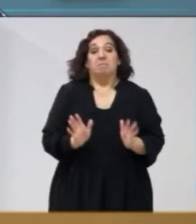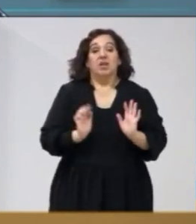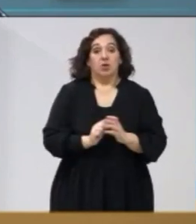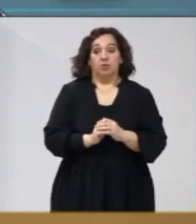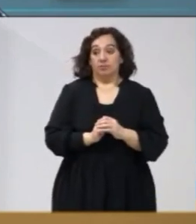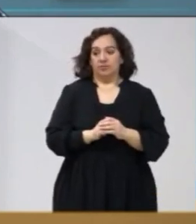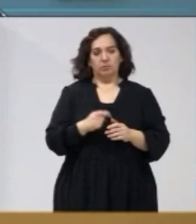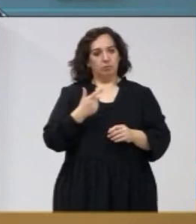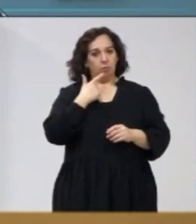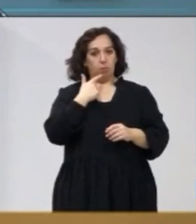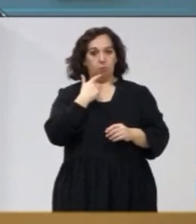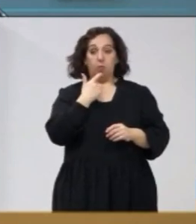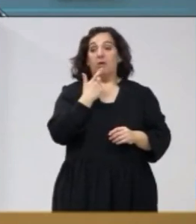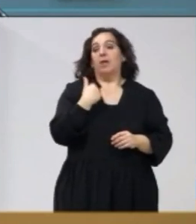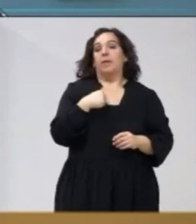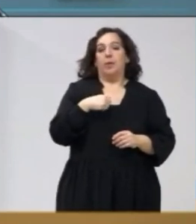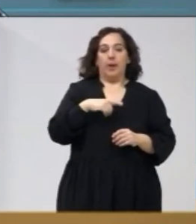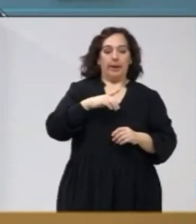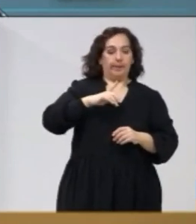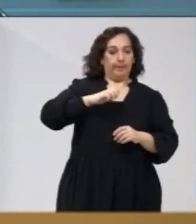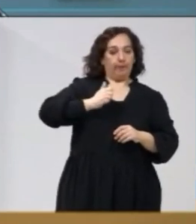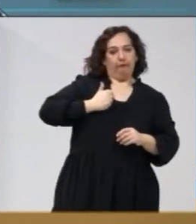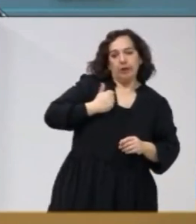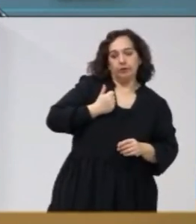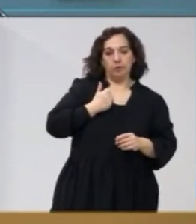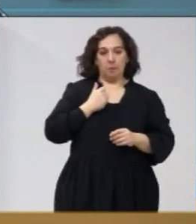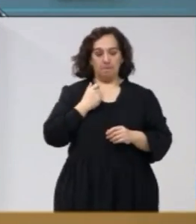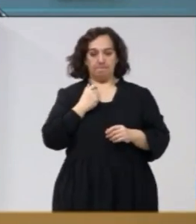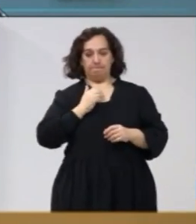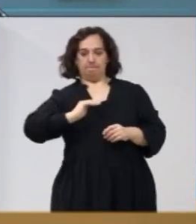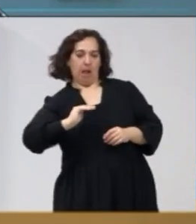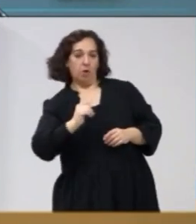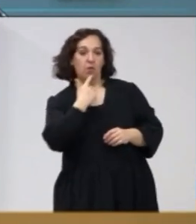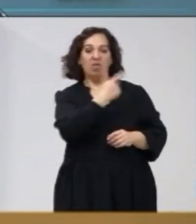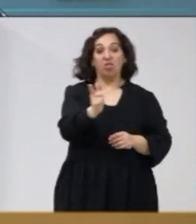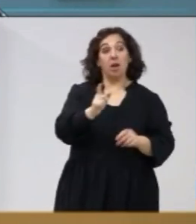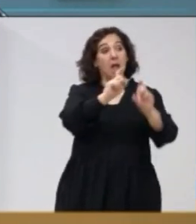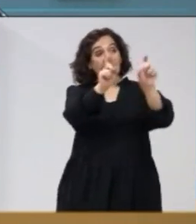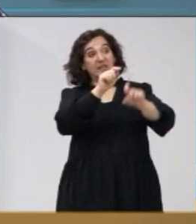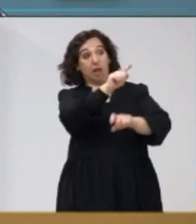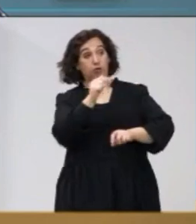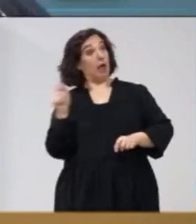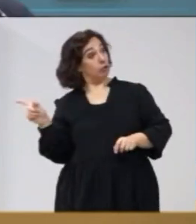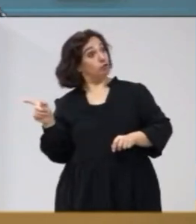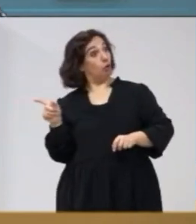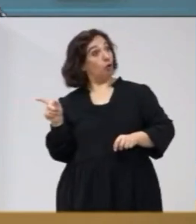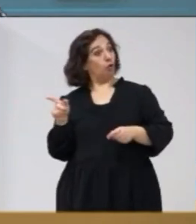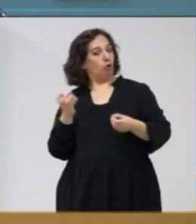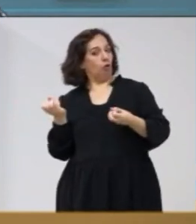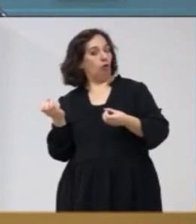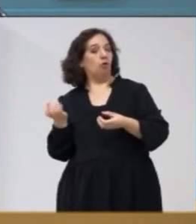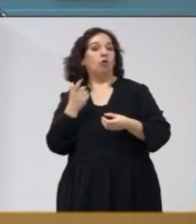en su maldad podía haber deslizado a efectos de decirle a los empresarios de esto, o haber